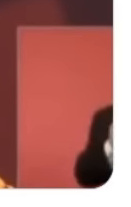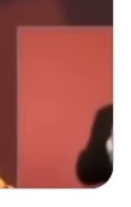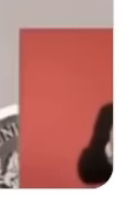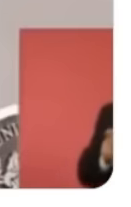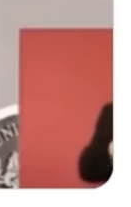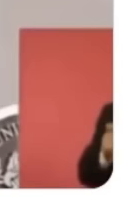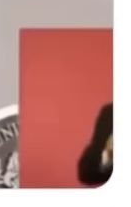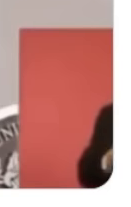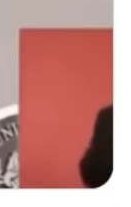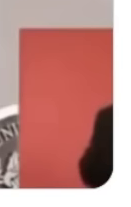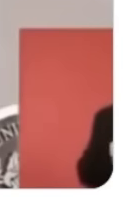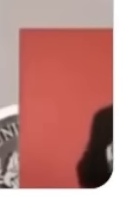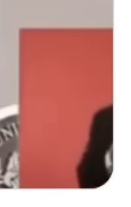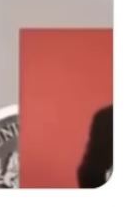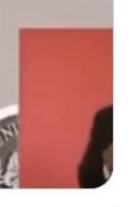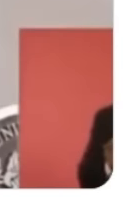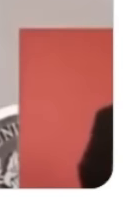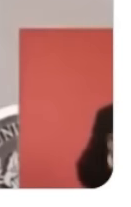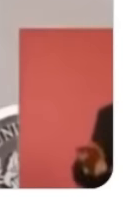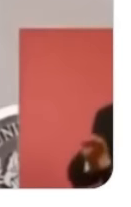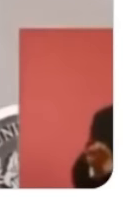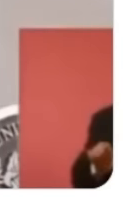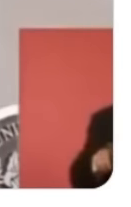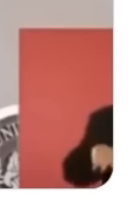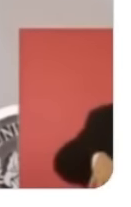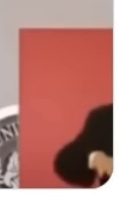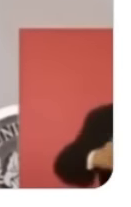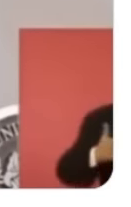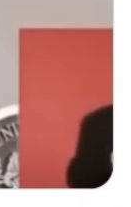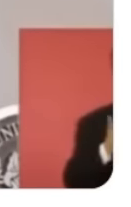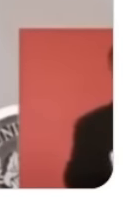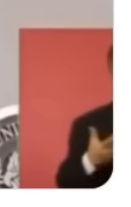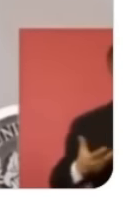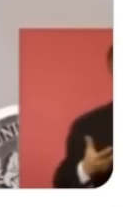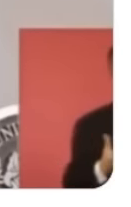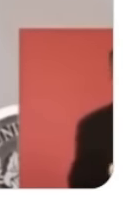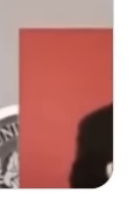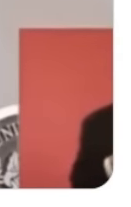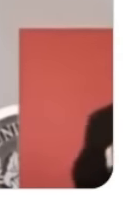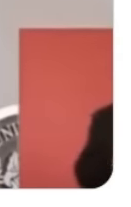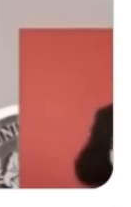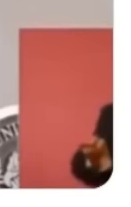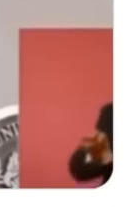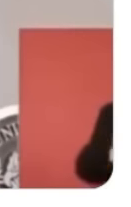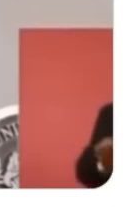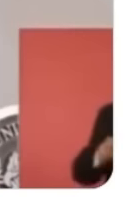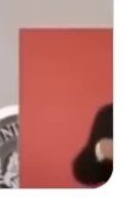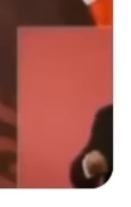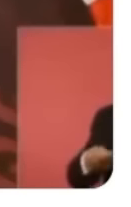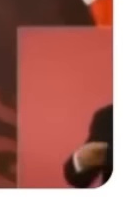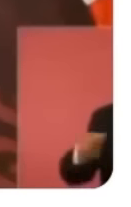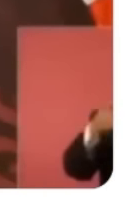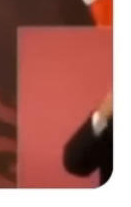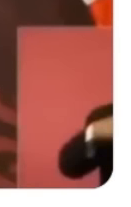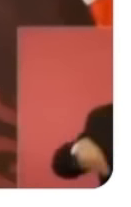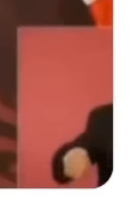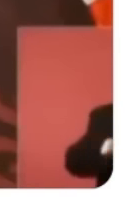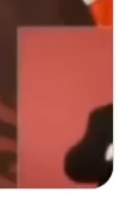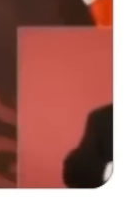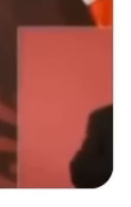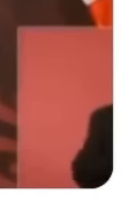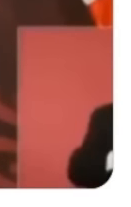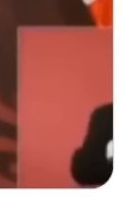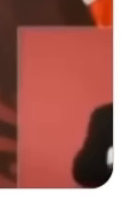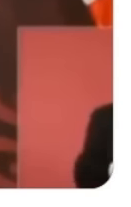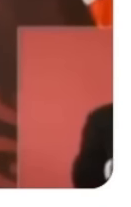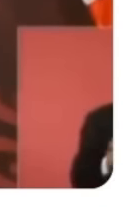ya con el complemento que proviene del Fondo de Pensiones para el Bienestar y